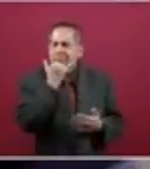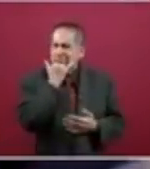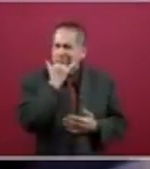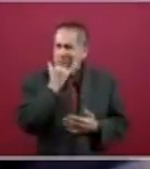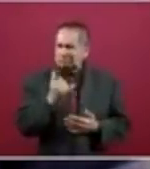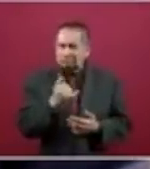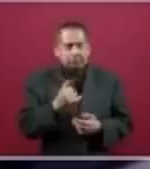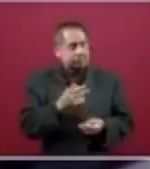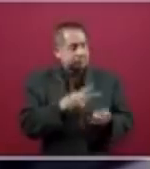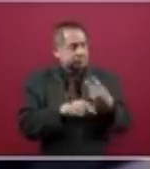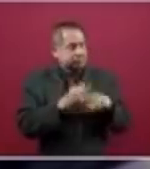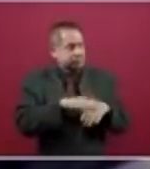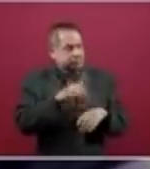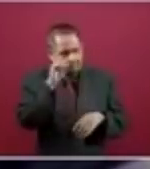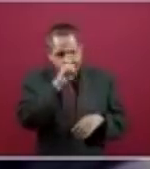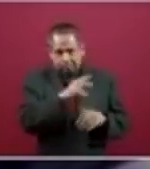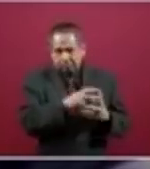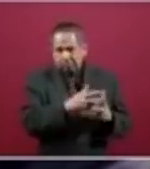produjo